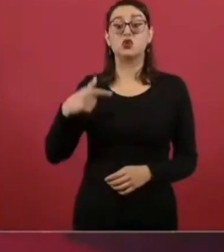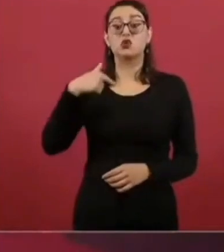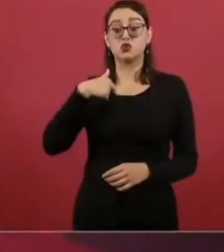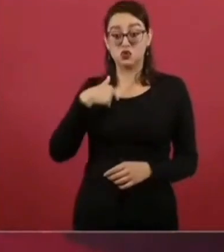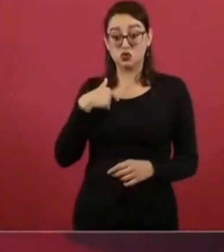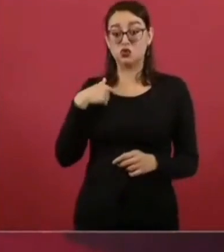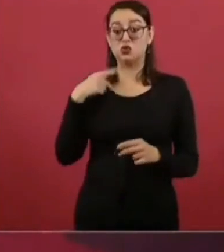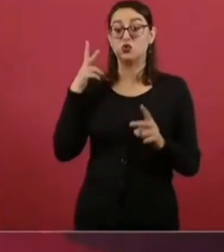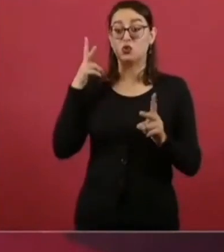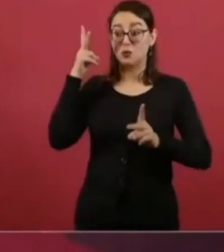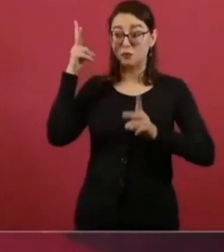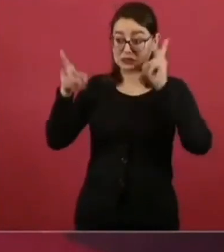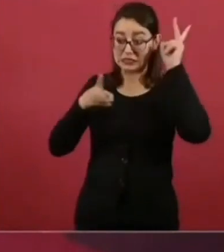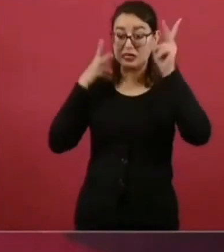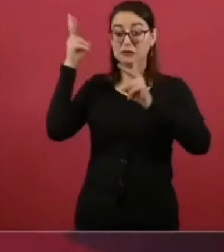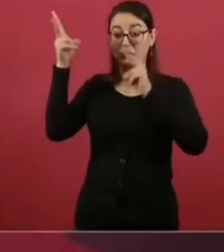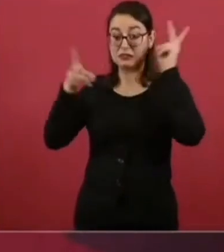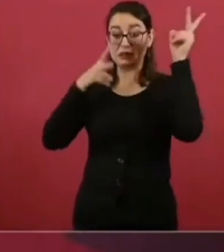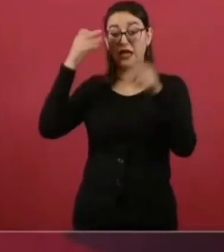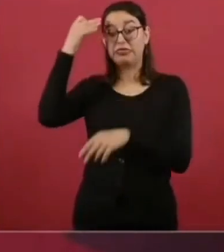417 de usos y costumbres,